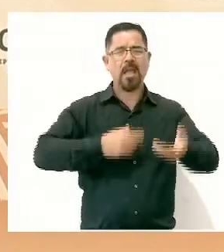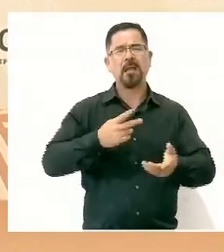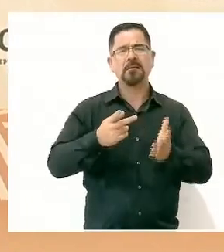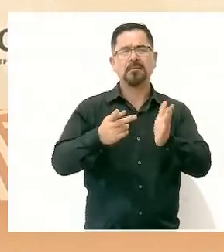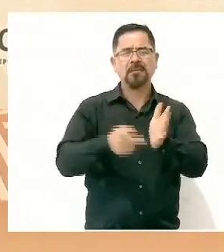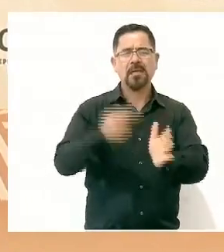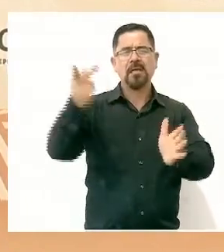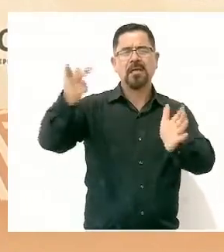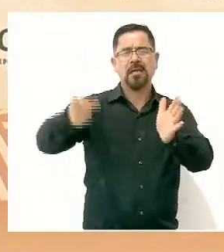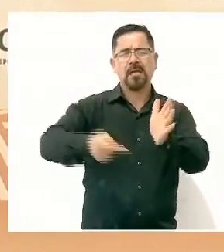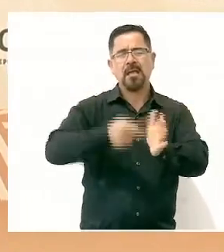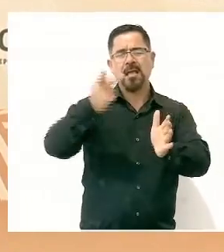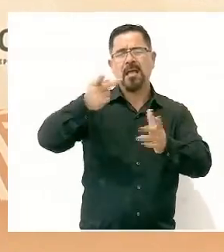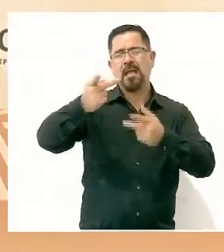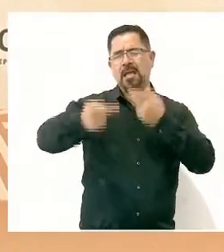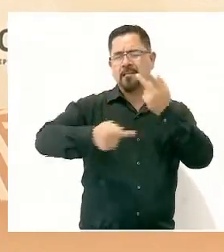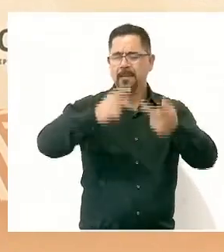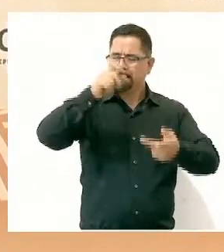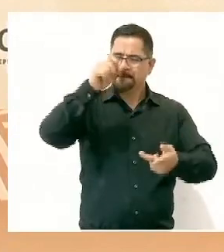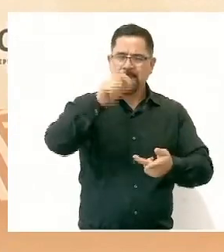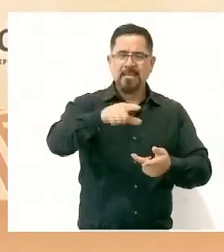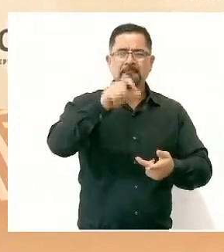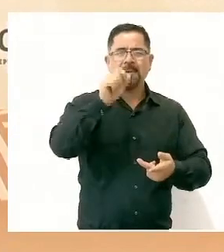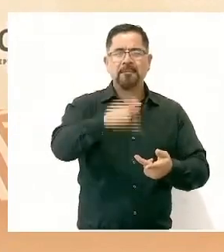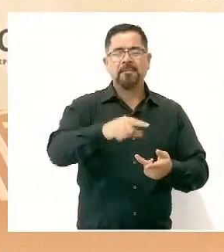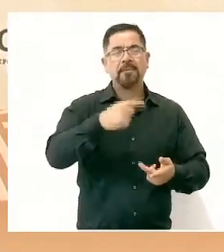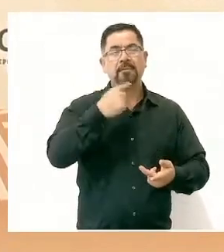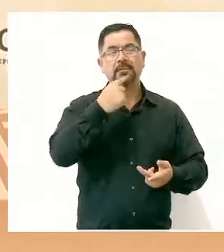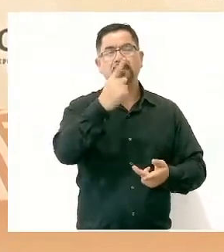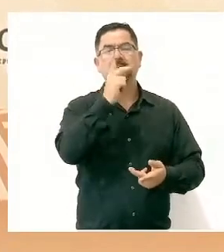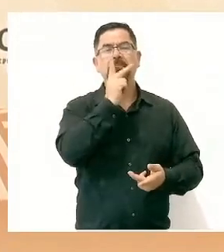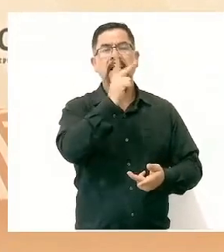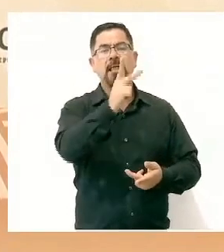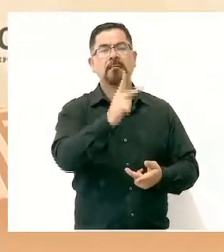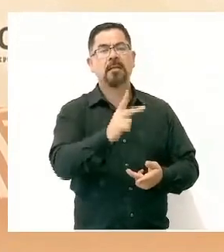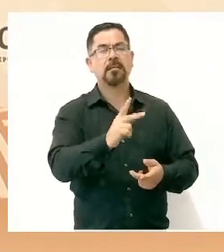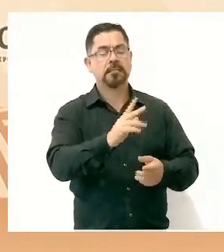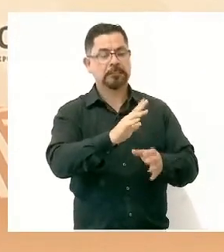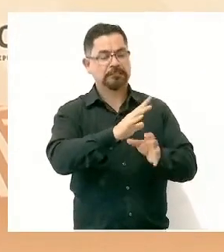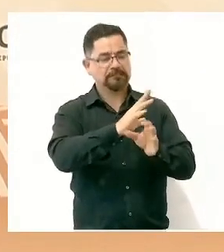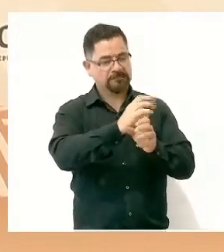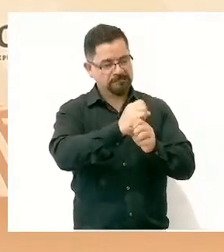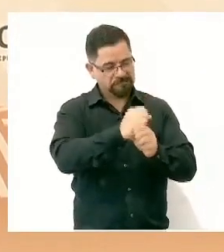otra vez la palabra represión.